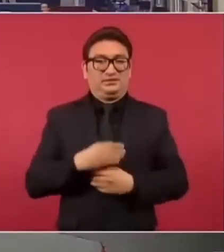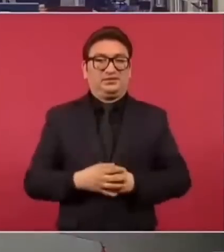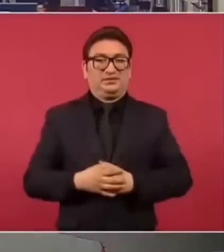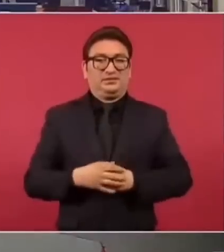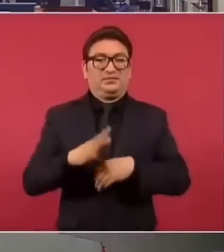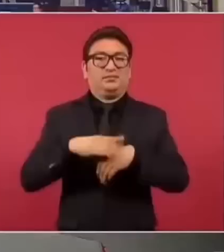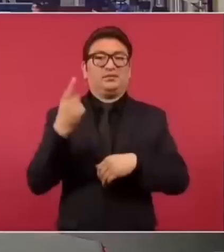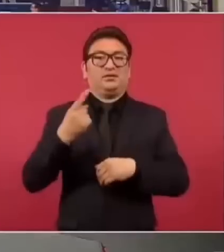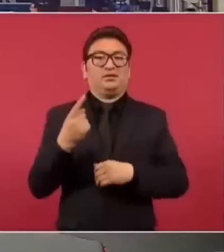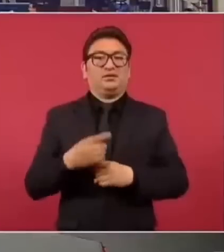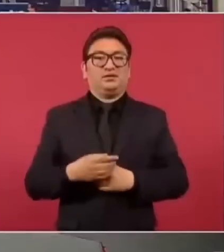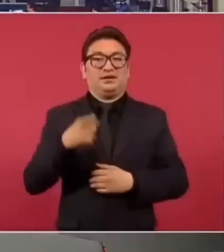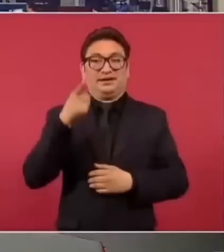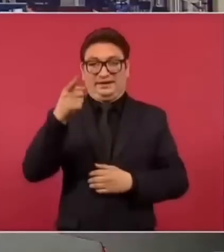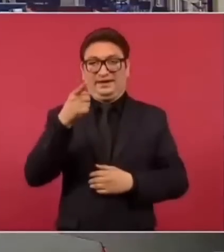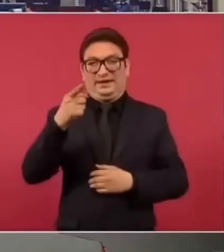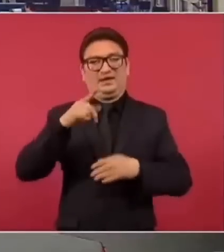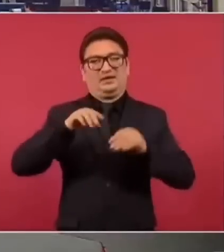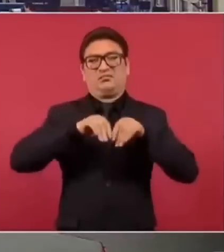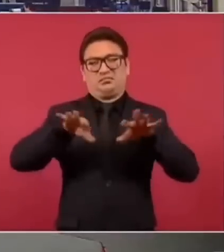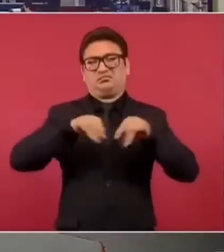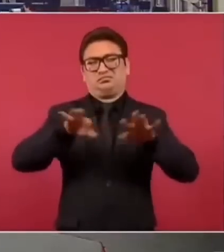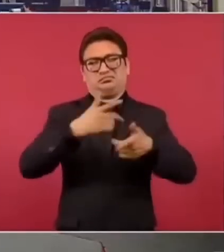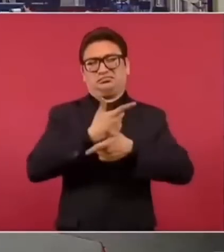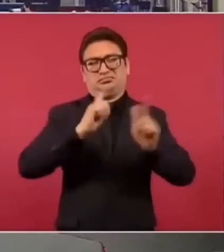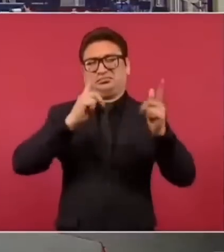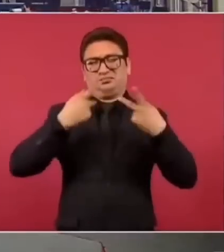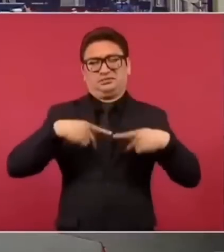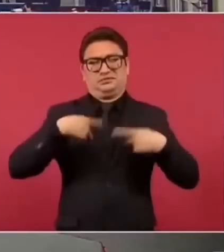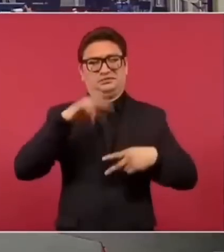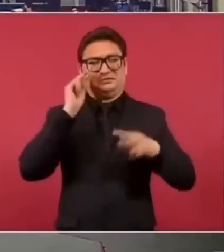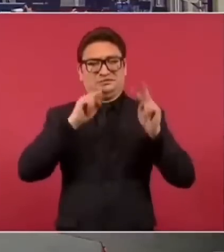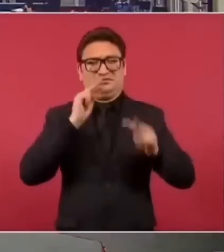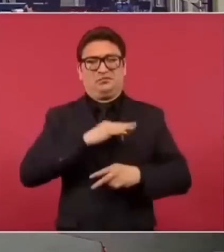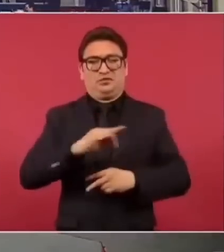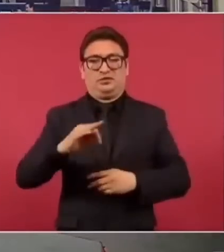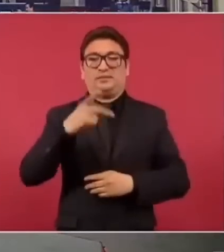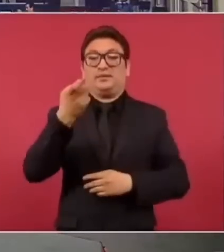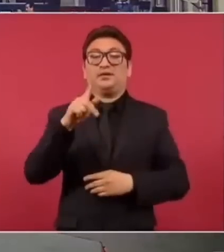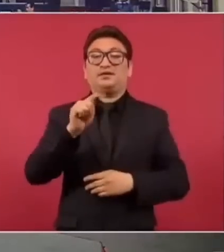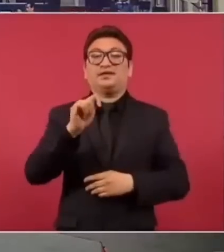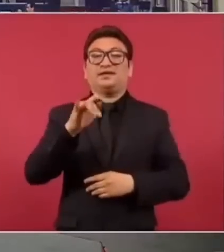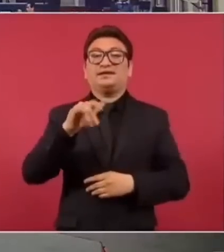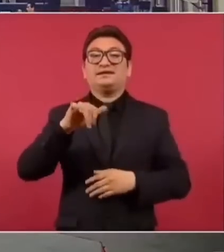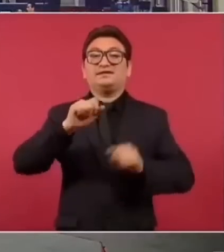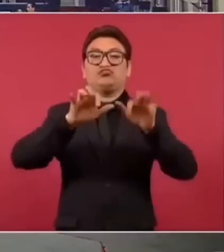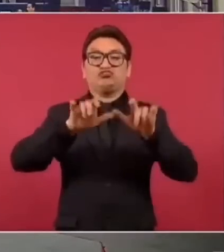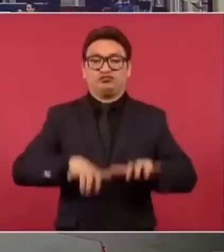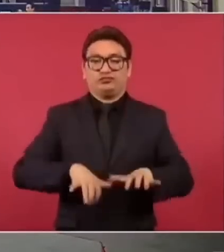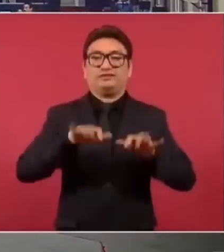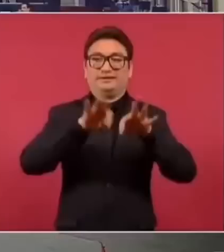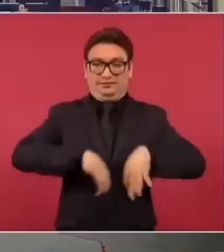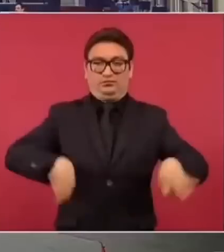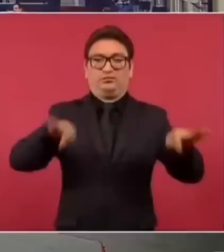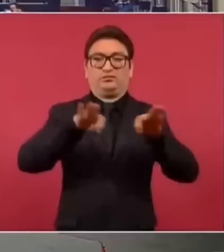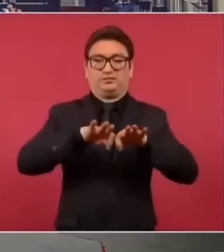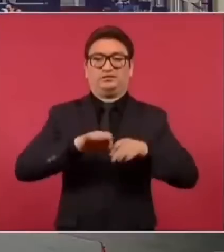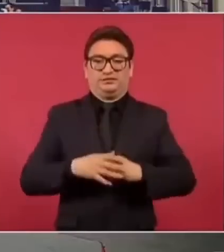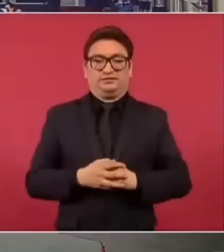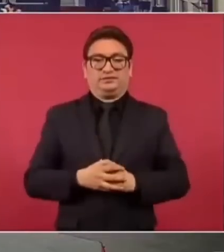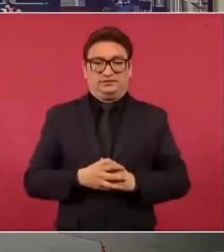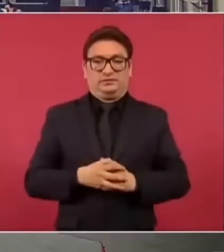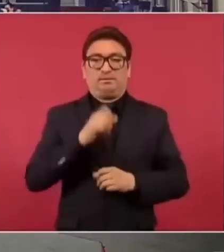Porque esa es pública, pero les quiero decir algo de la tesis que es muy importante.